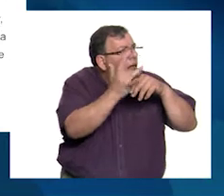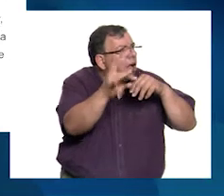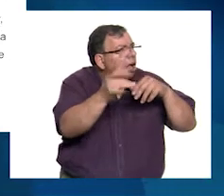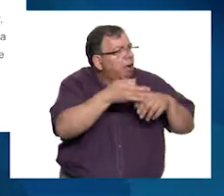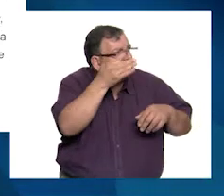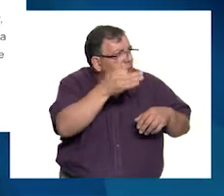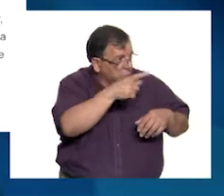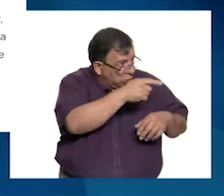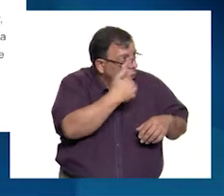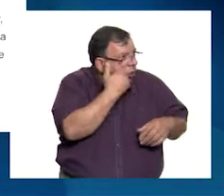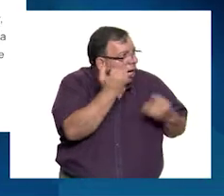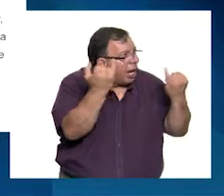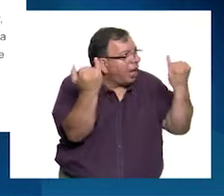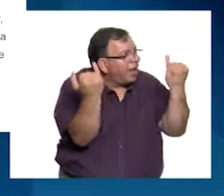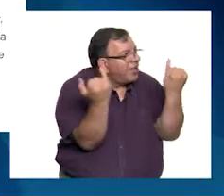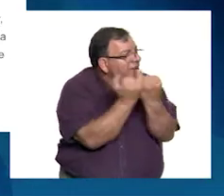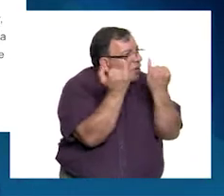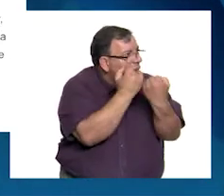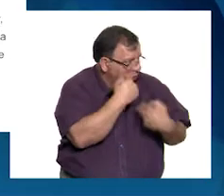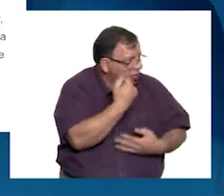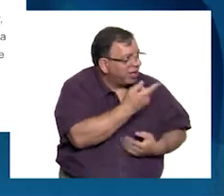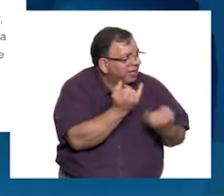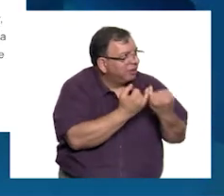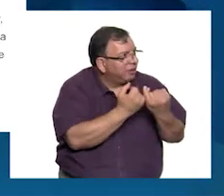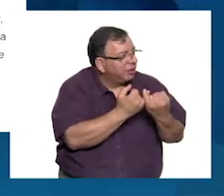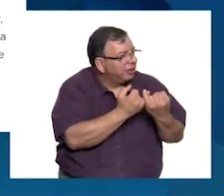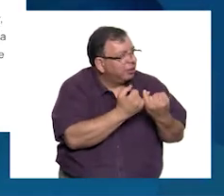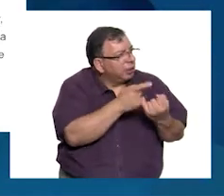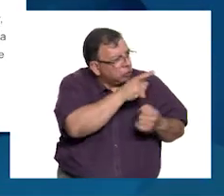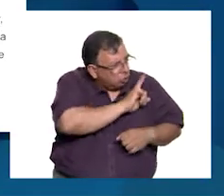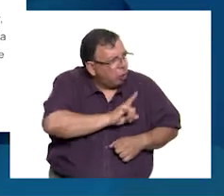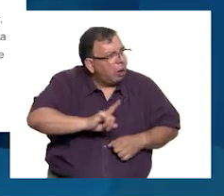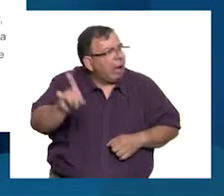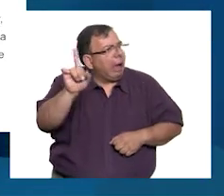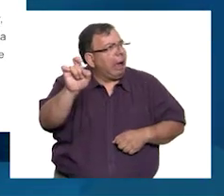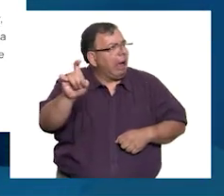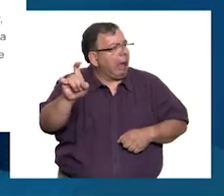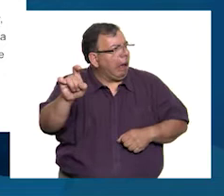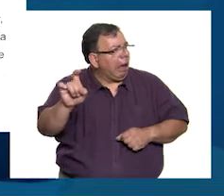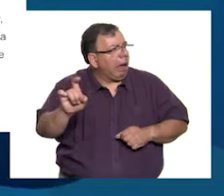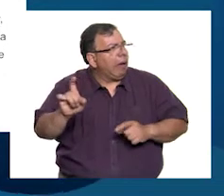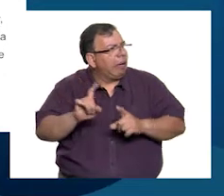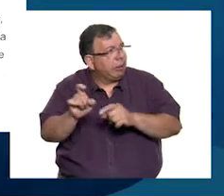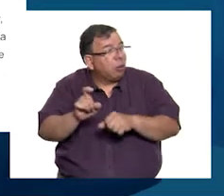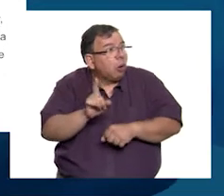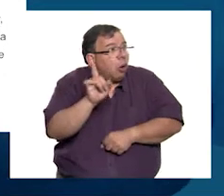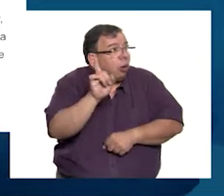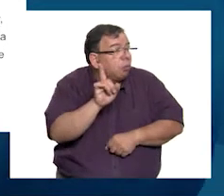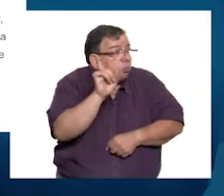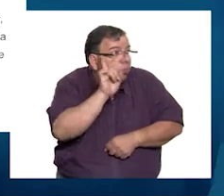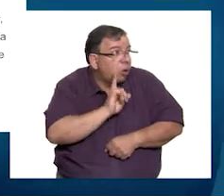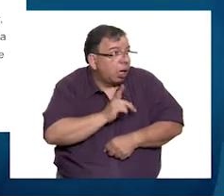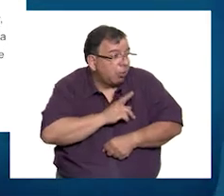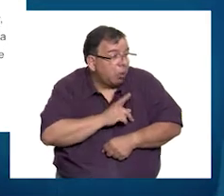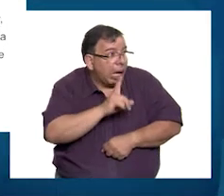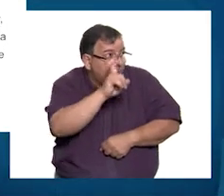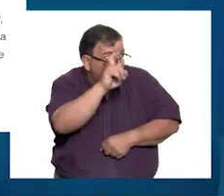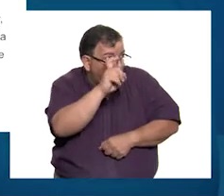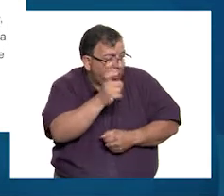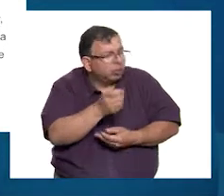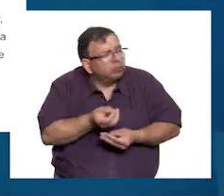¿No os gustaría tener el mismo don? No tenéis más que ir a sacar agua de la fuente y cuando una pobre mujer os pida